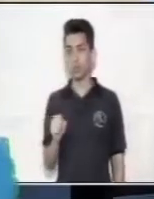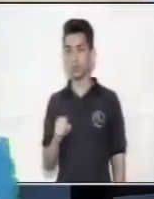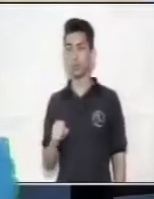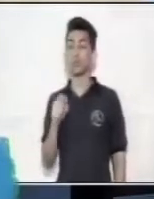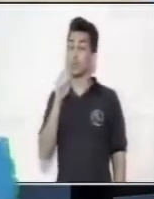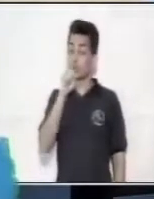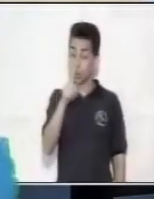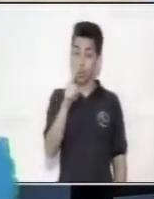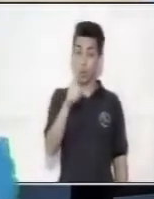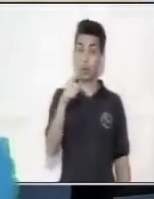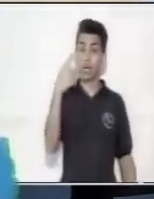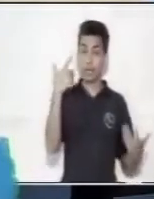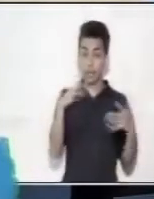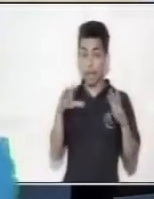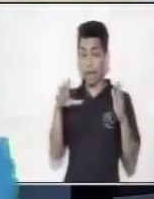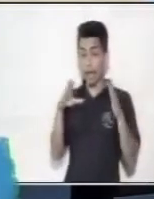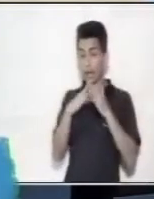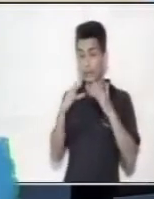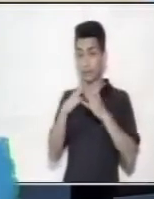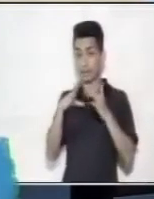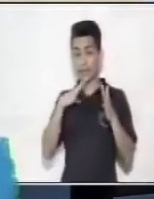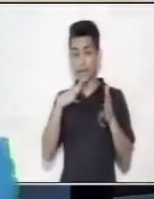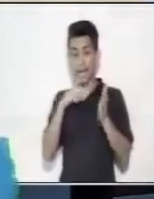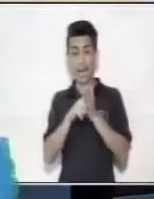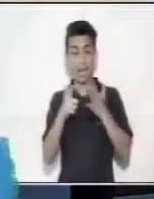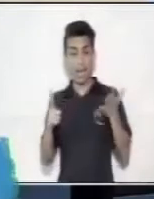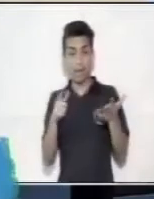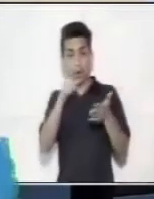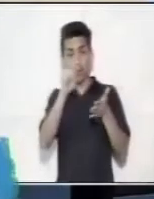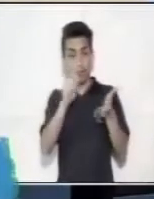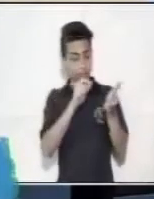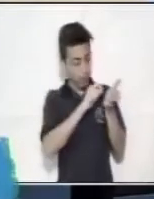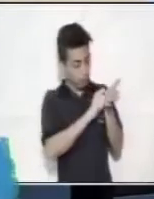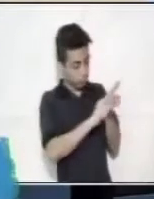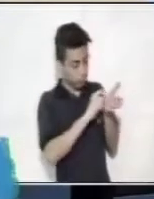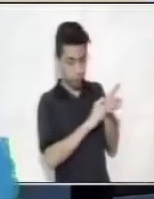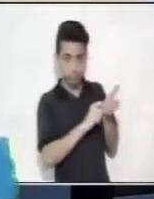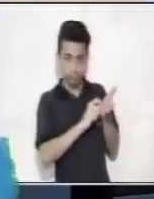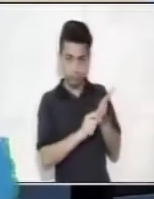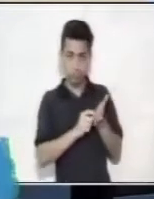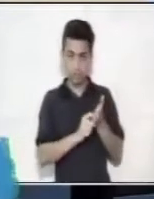posesivos, los demostrativos, y puedes identificarlos. Ya se te facilitará.